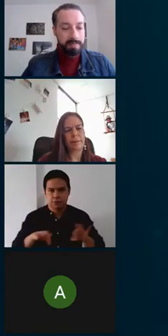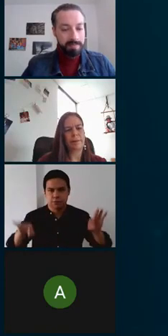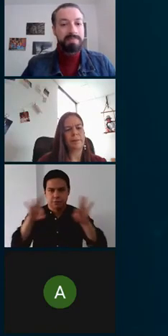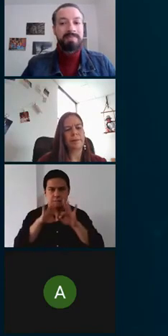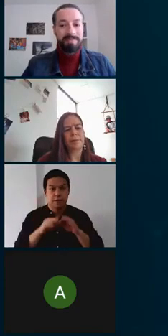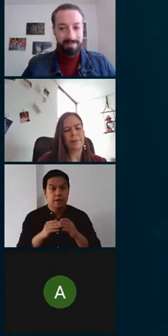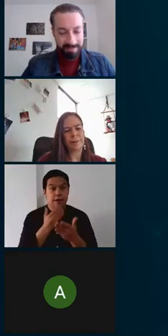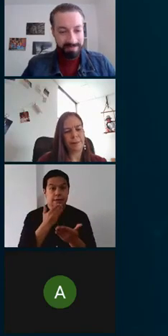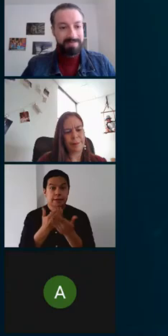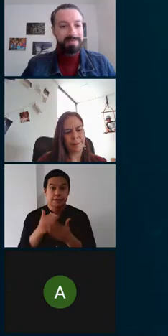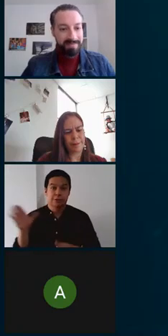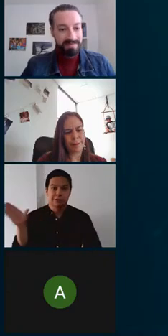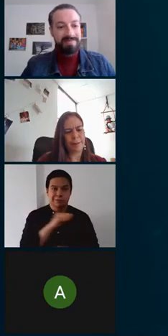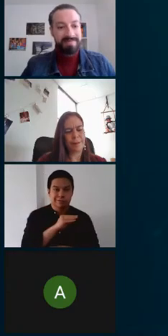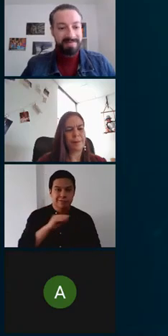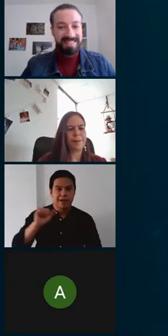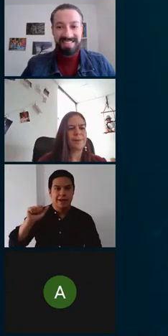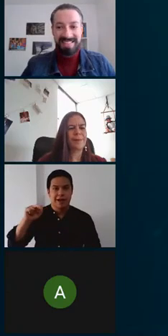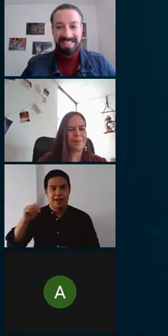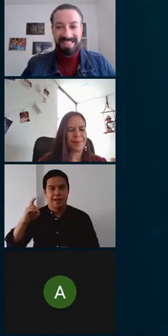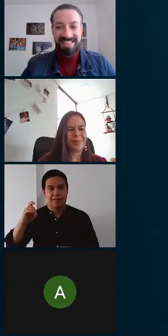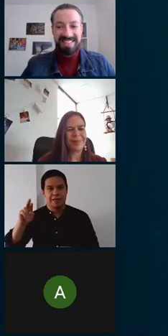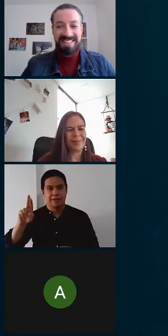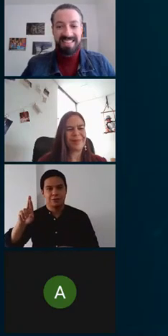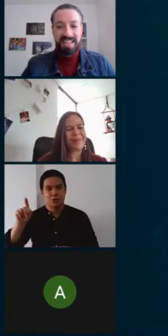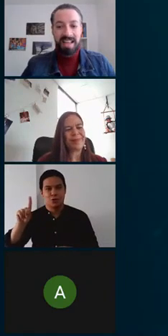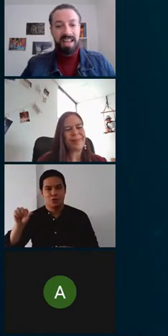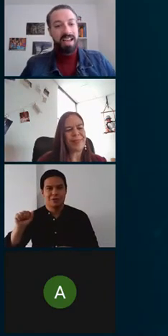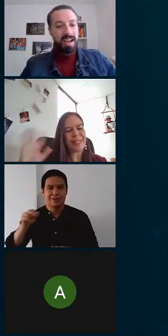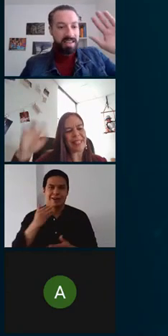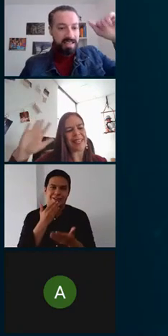todos. Anderson, puedes cerrar. Mil gracias.